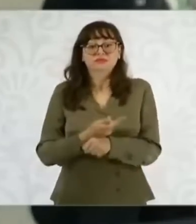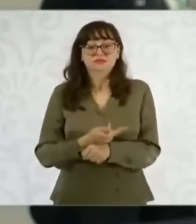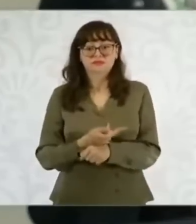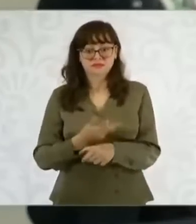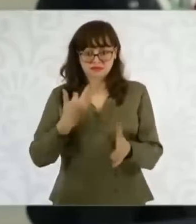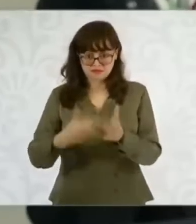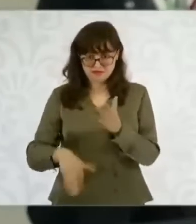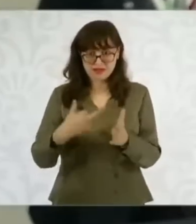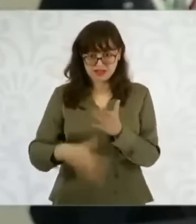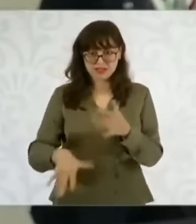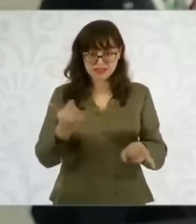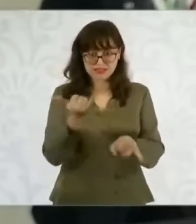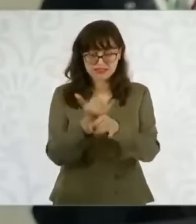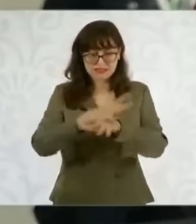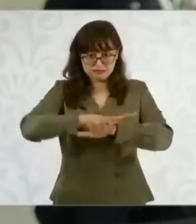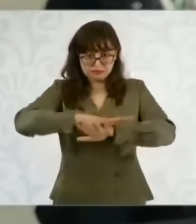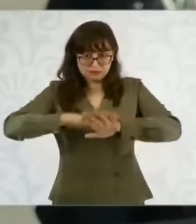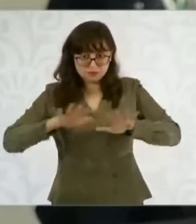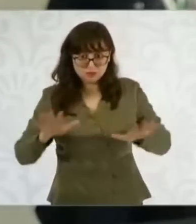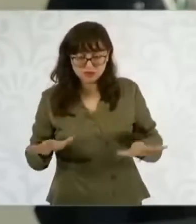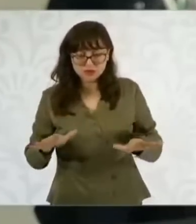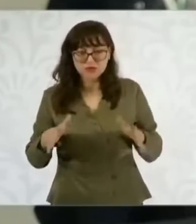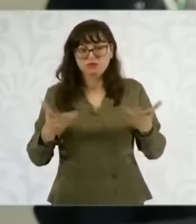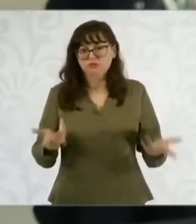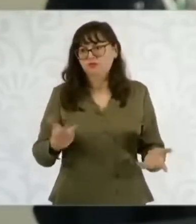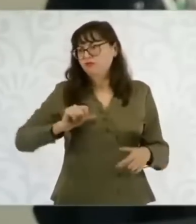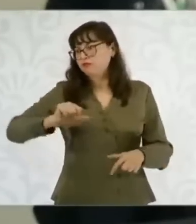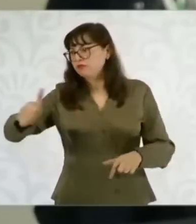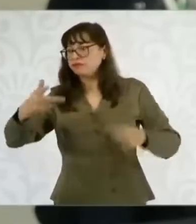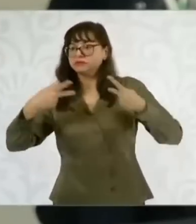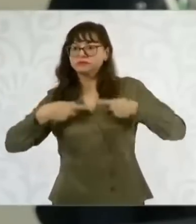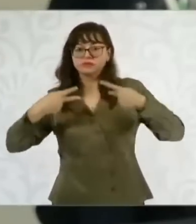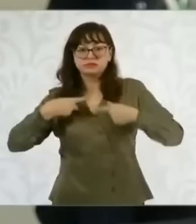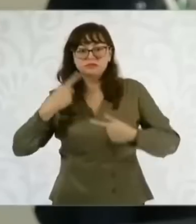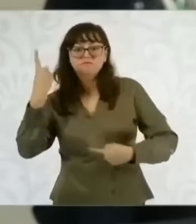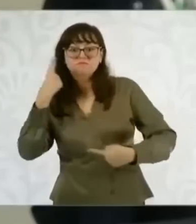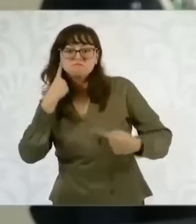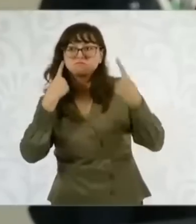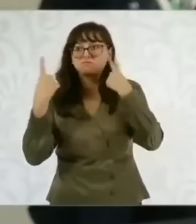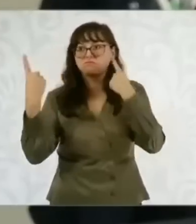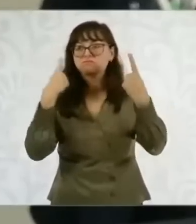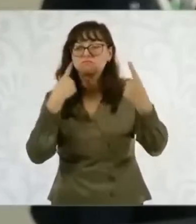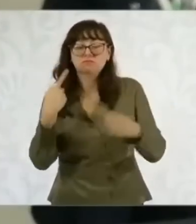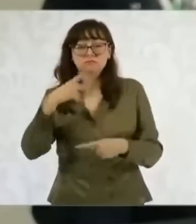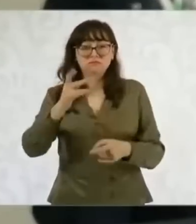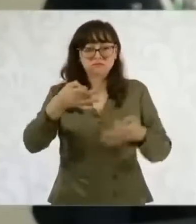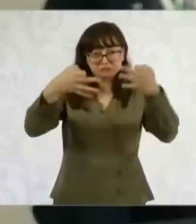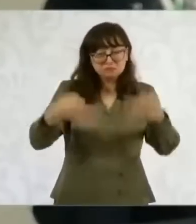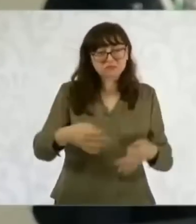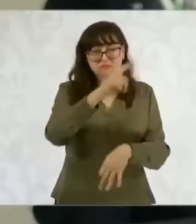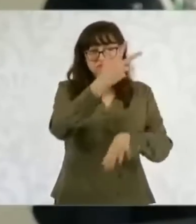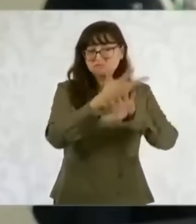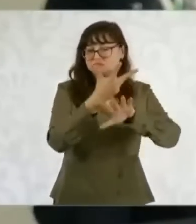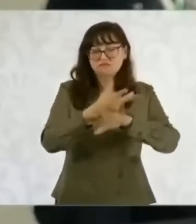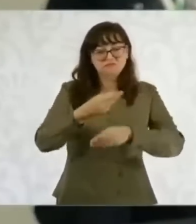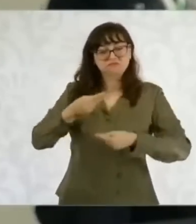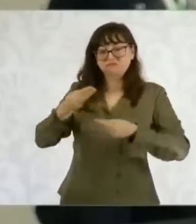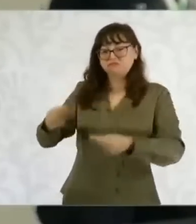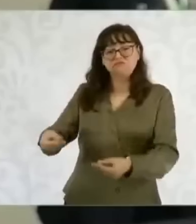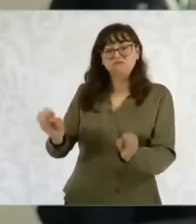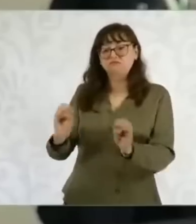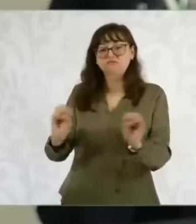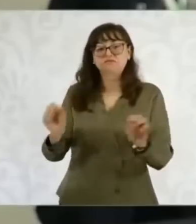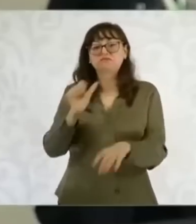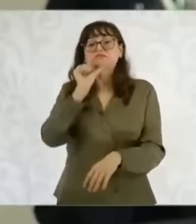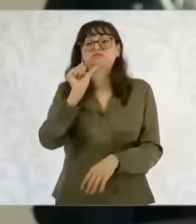saberla de acuerdo con versiones de personas que pues tuvieron algo que ver. Yo quisiera preguntarle, ya estamos a muy poco de